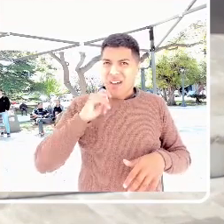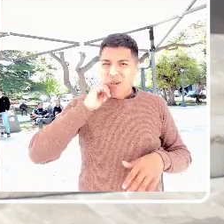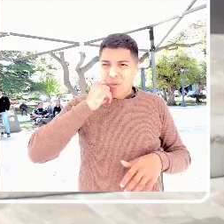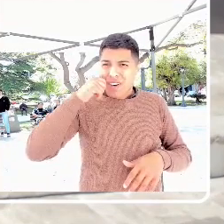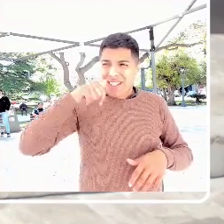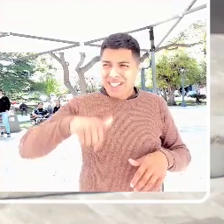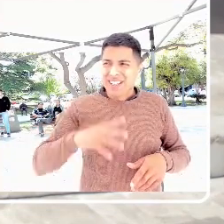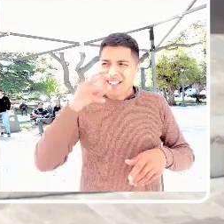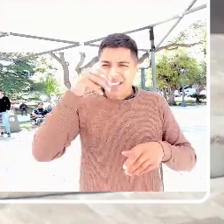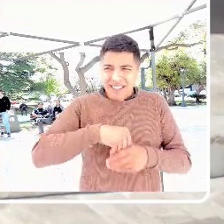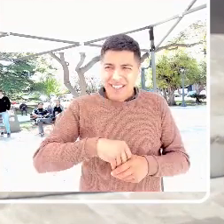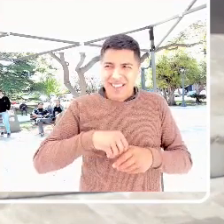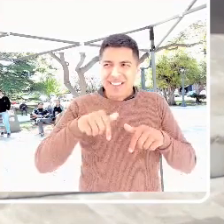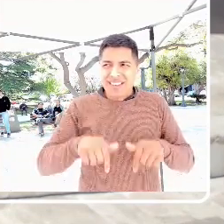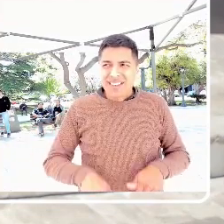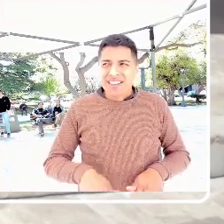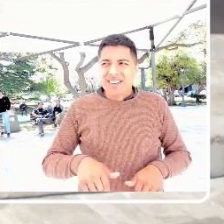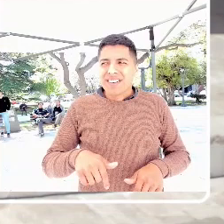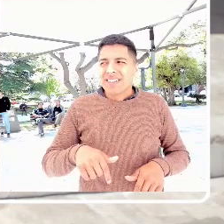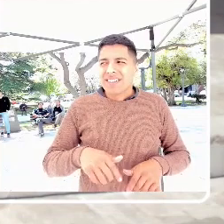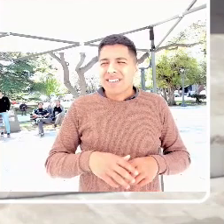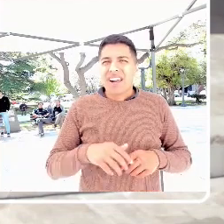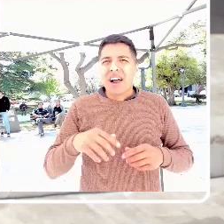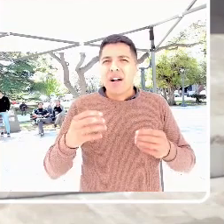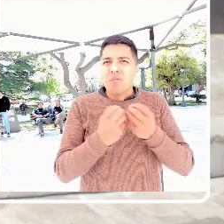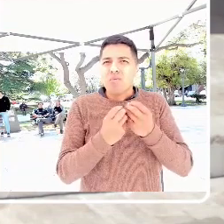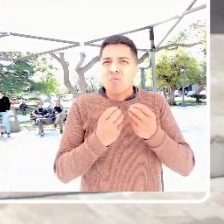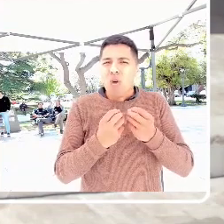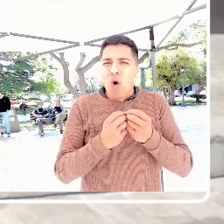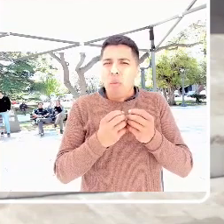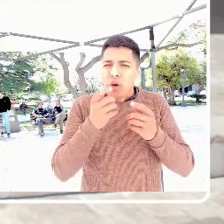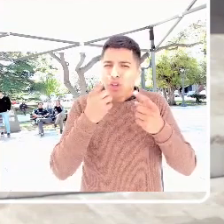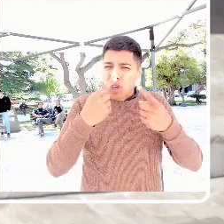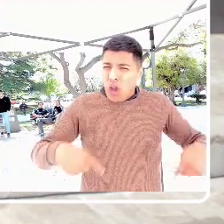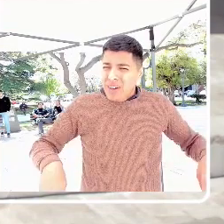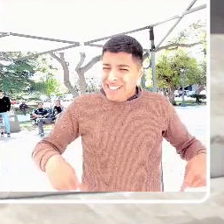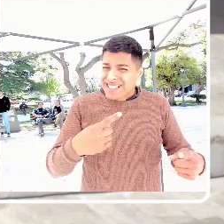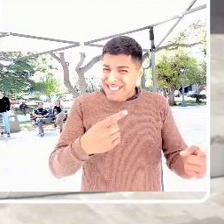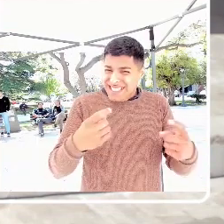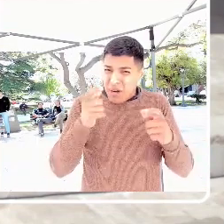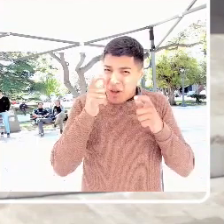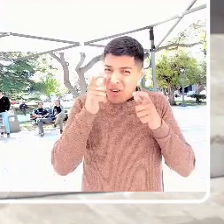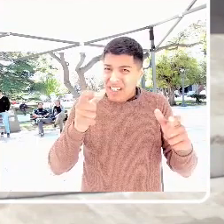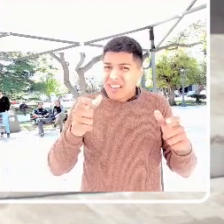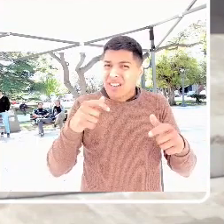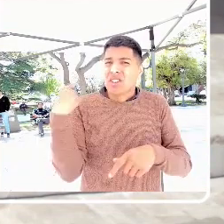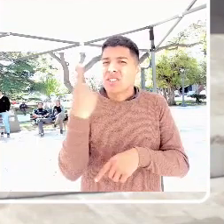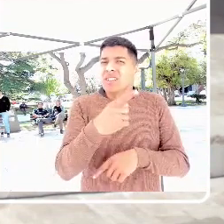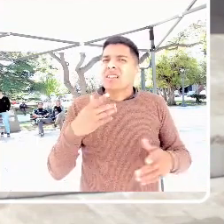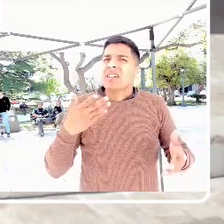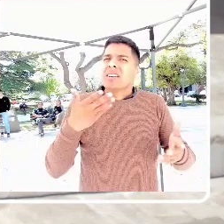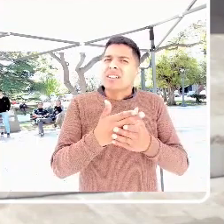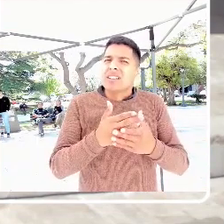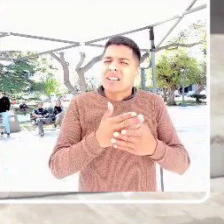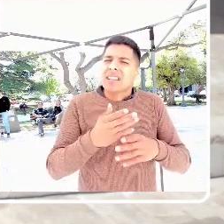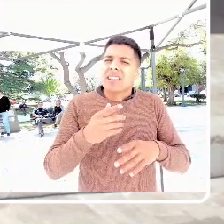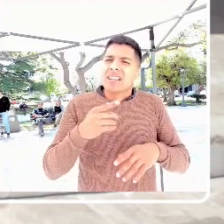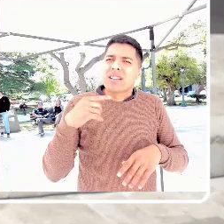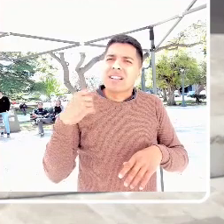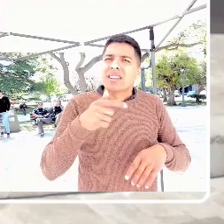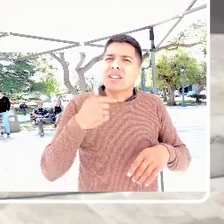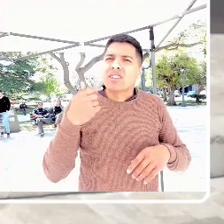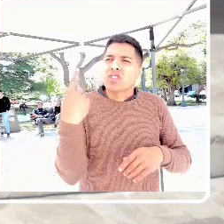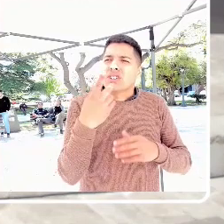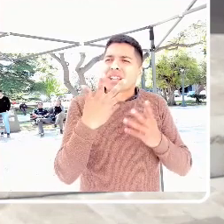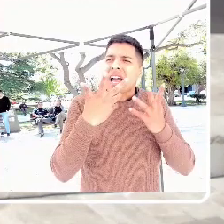dentro del departamento, y también hay muchísimos recursos que se manejan para un evento de estas características. ¿Cuál fue nuestro desafío a Protección Civil? Armar un sistema